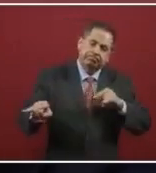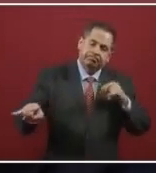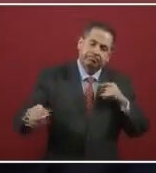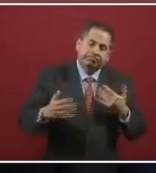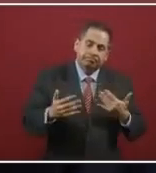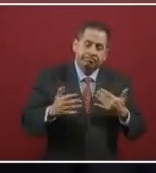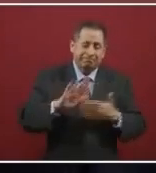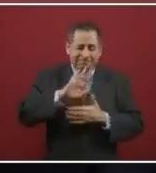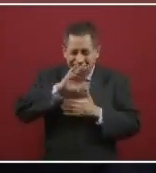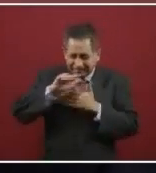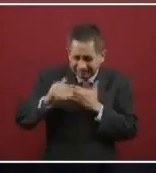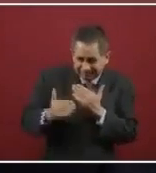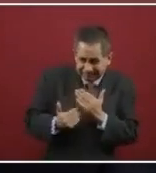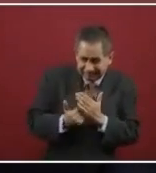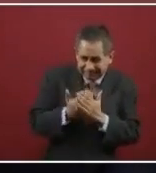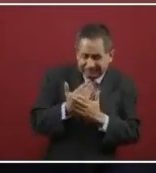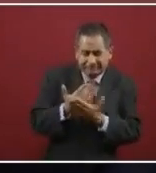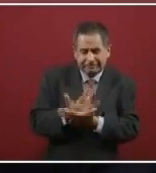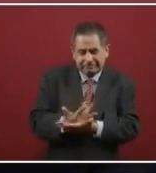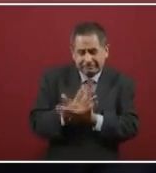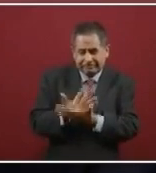cargando en la madrugada.